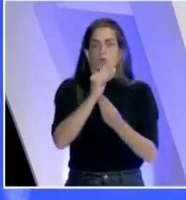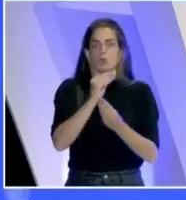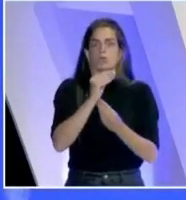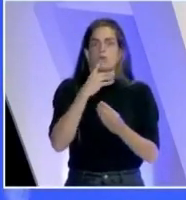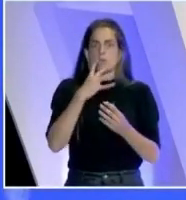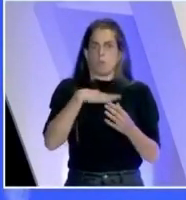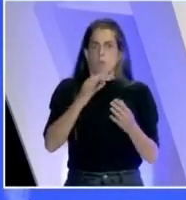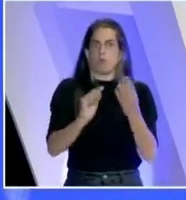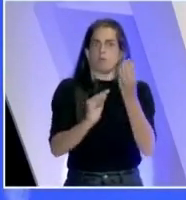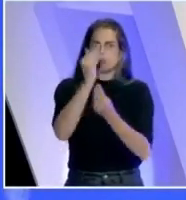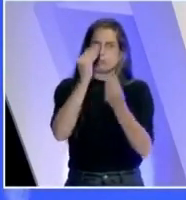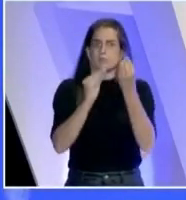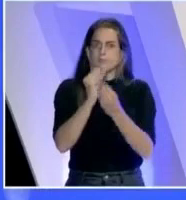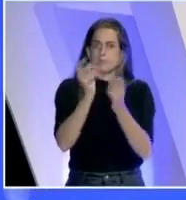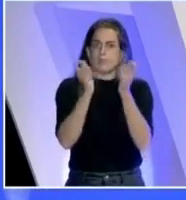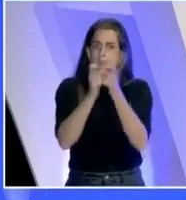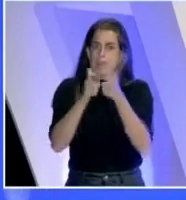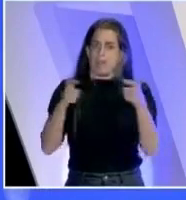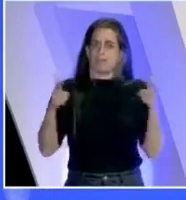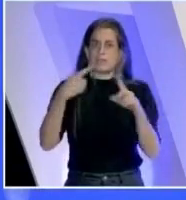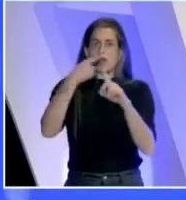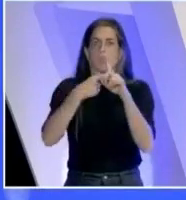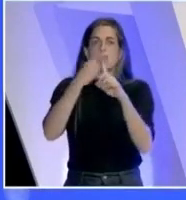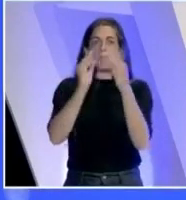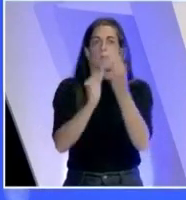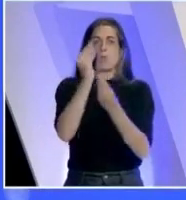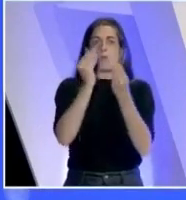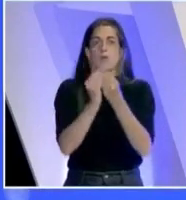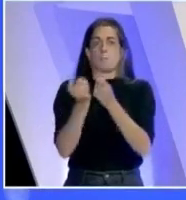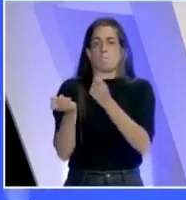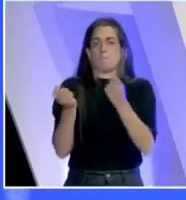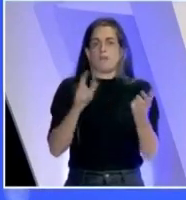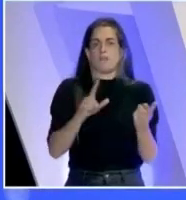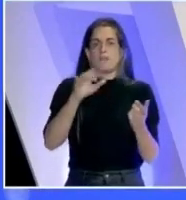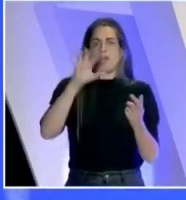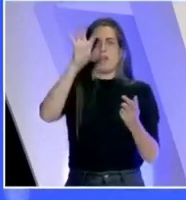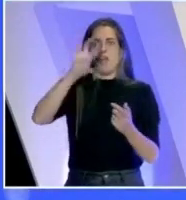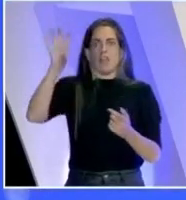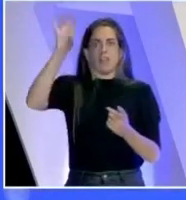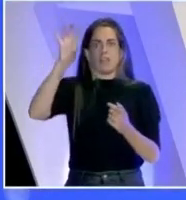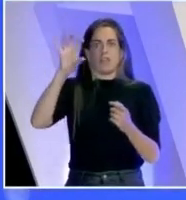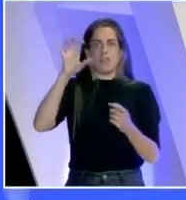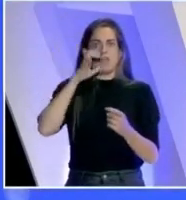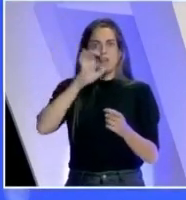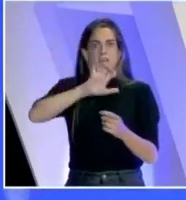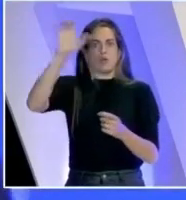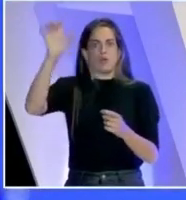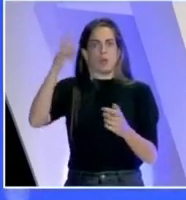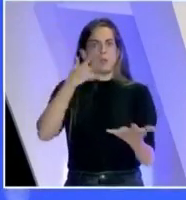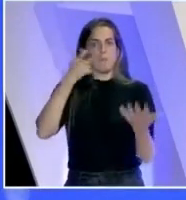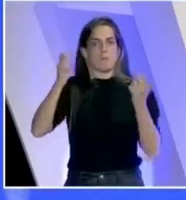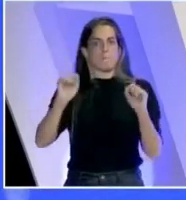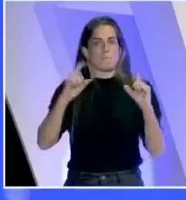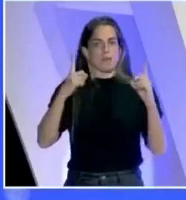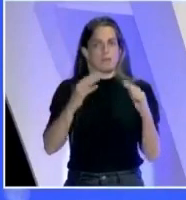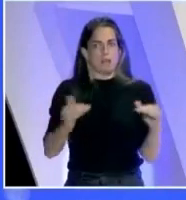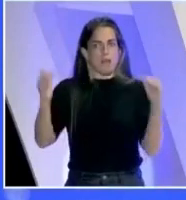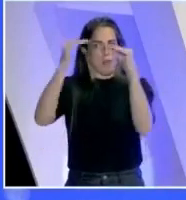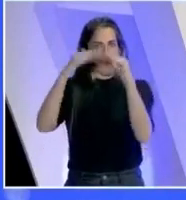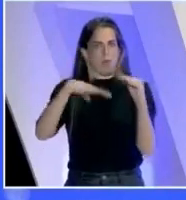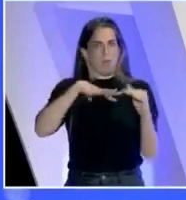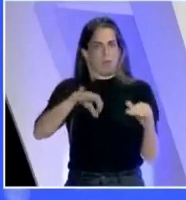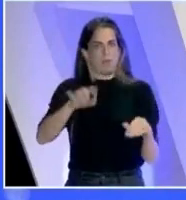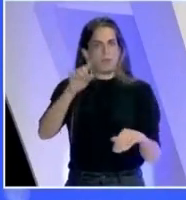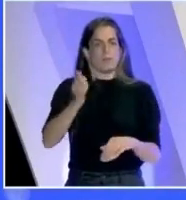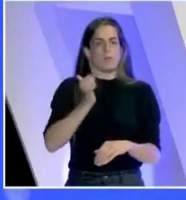principales talones de Aquiles, unos niveles de productividad similares a la de las naciones europeas mucho más destacadas, distribuir en consecuencia mejor